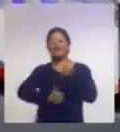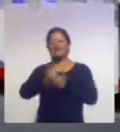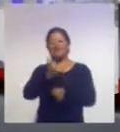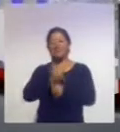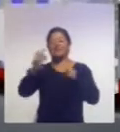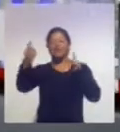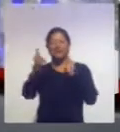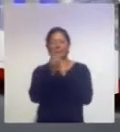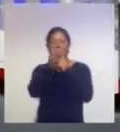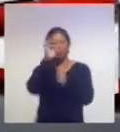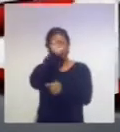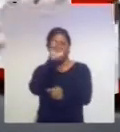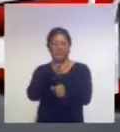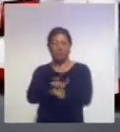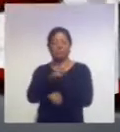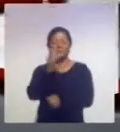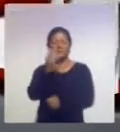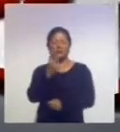de dos culturas.